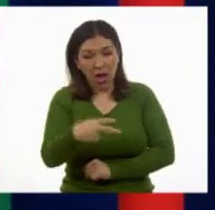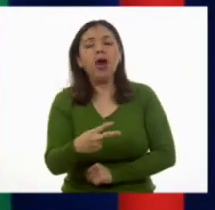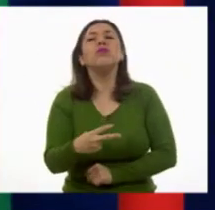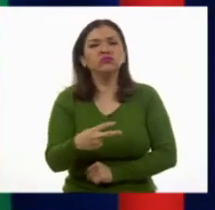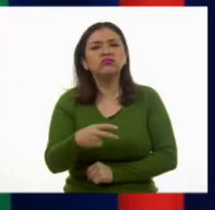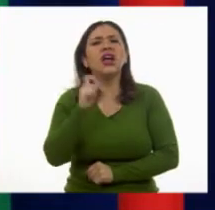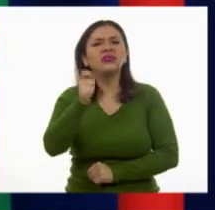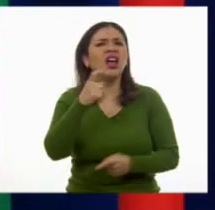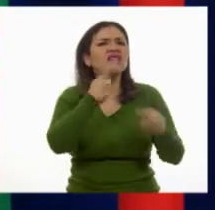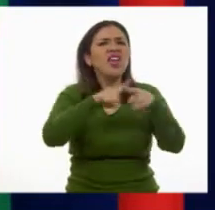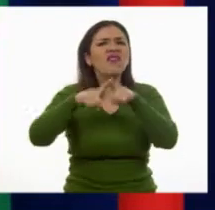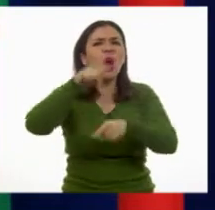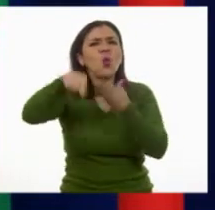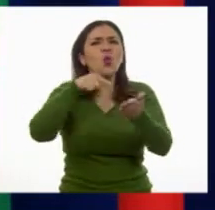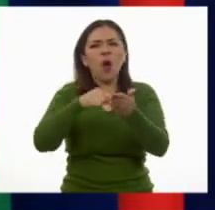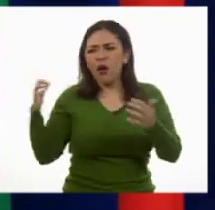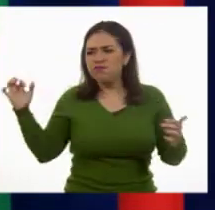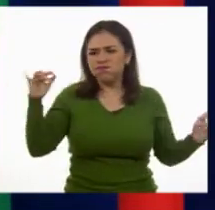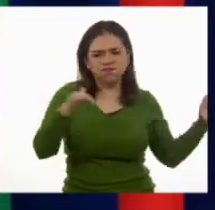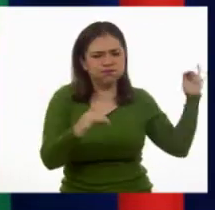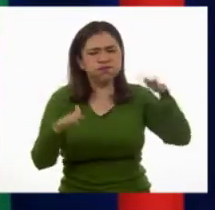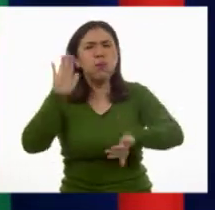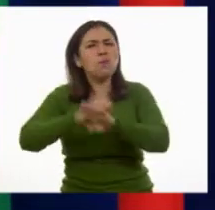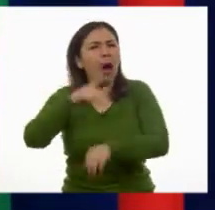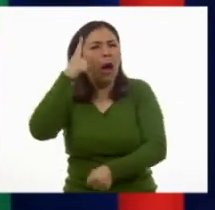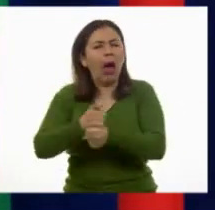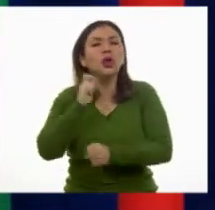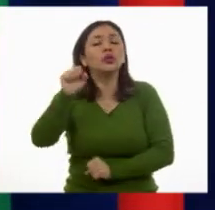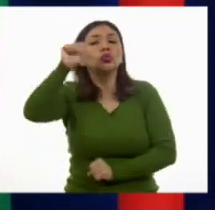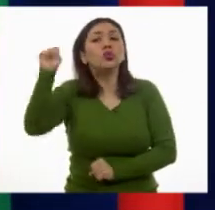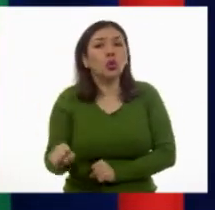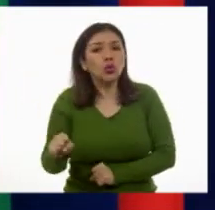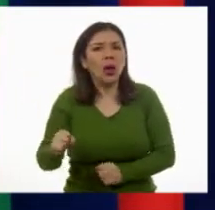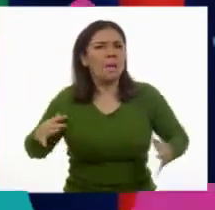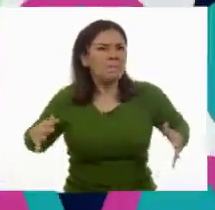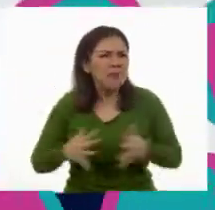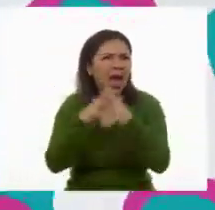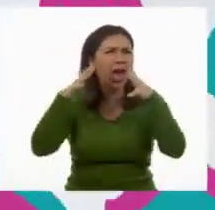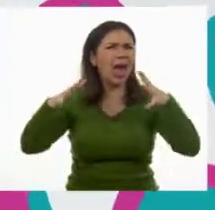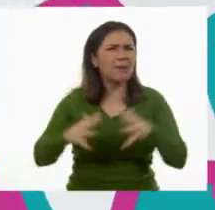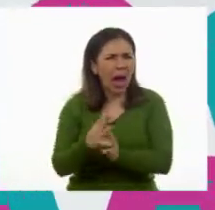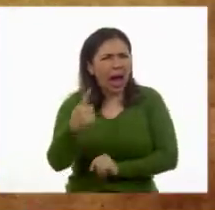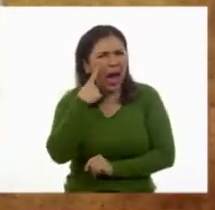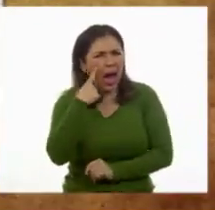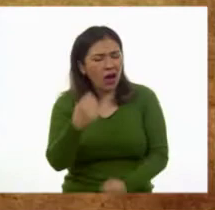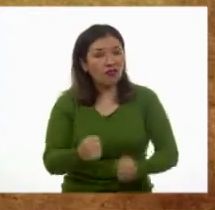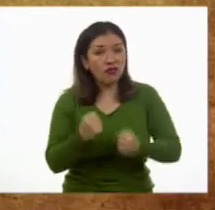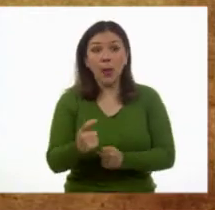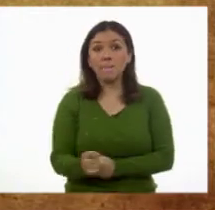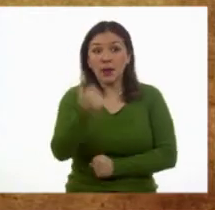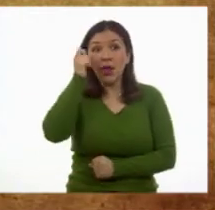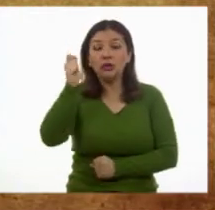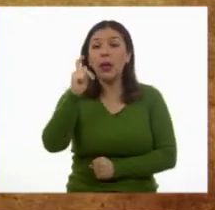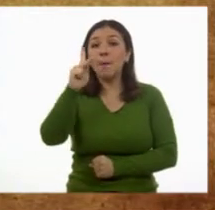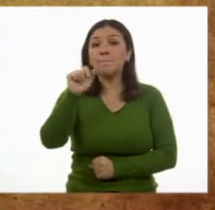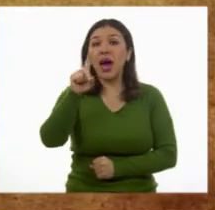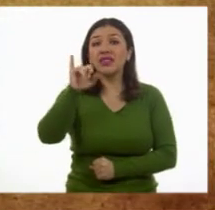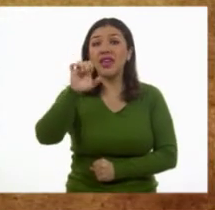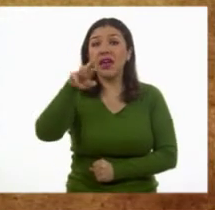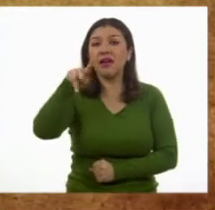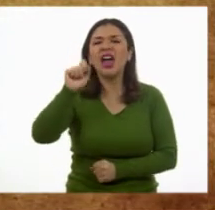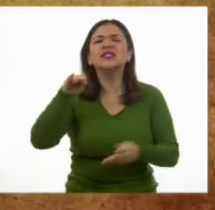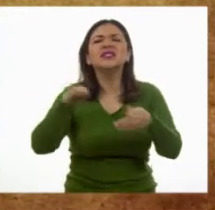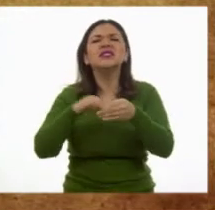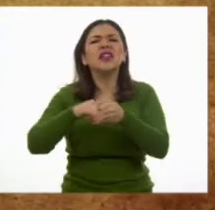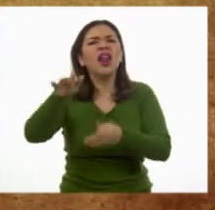hicieron por diferentes zonas, sobre todo por la zona sur, y se libraron varias batallas. Primero fue la Batalla de Padierna, que está cerca